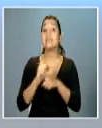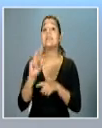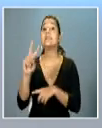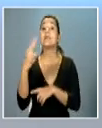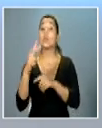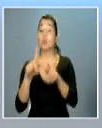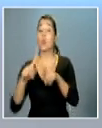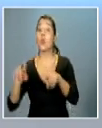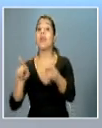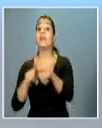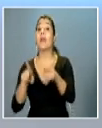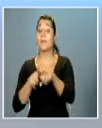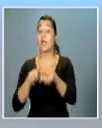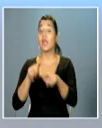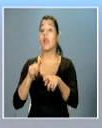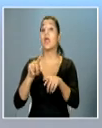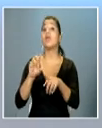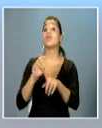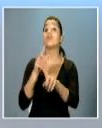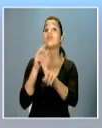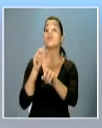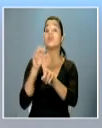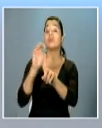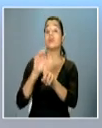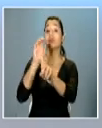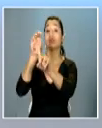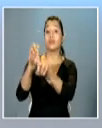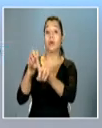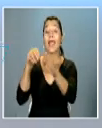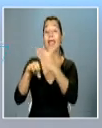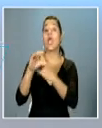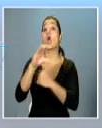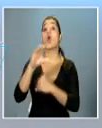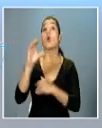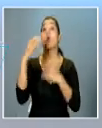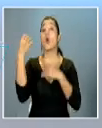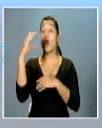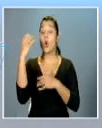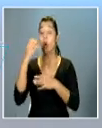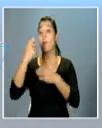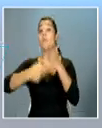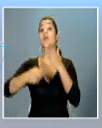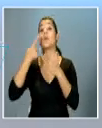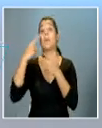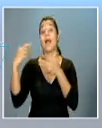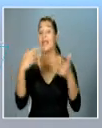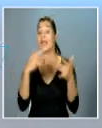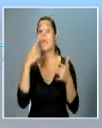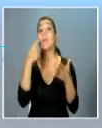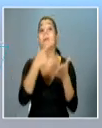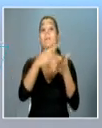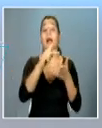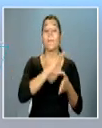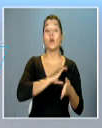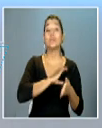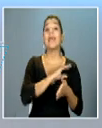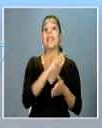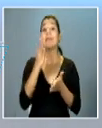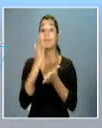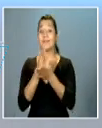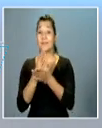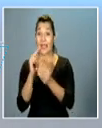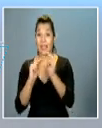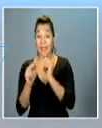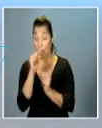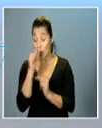lugar, asignación de fondos. En Colombia se creó un impuesto de guerra precisamente para financiar a la policía y la lucha contra el narcotráfico. Y lo otro es